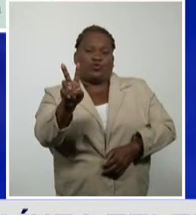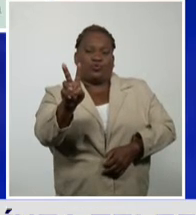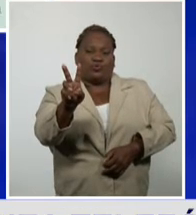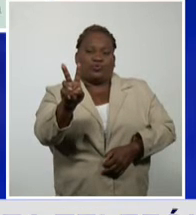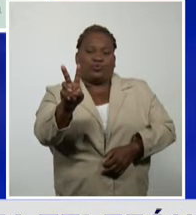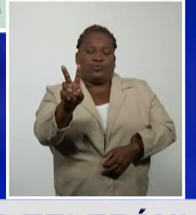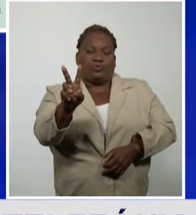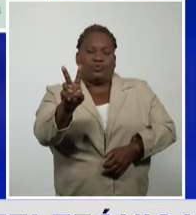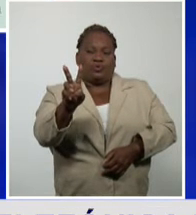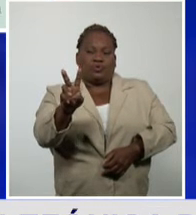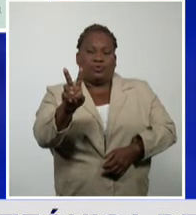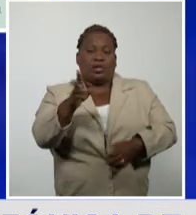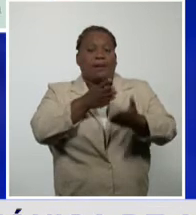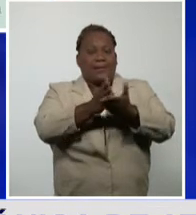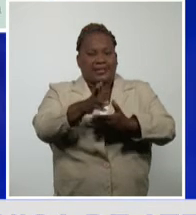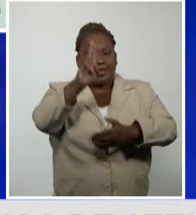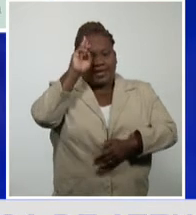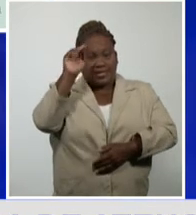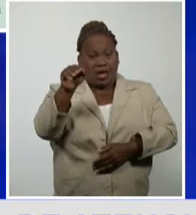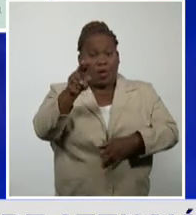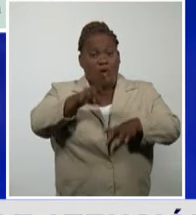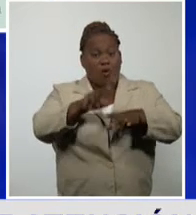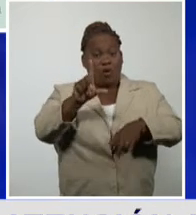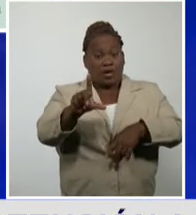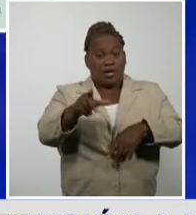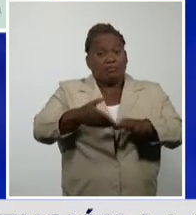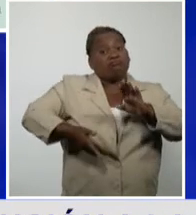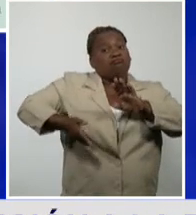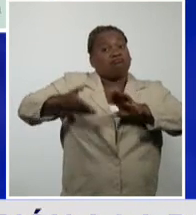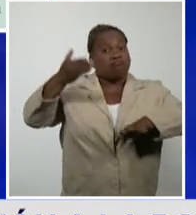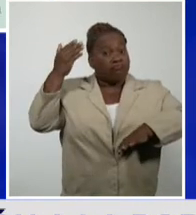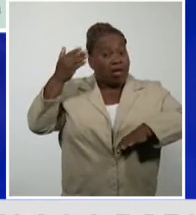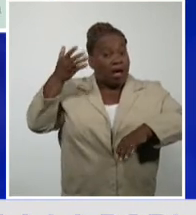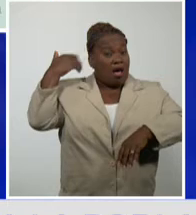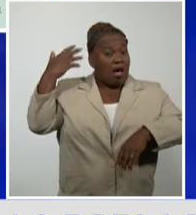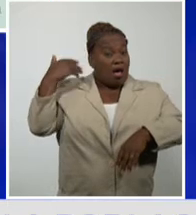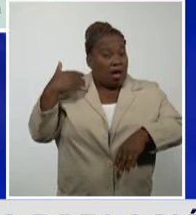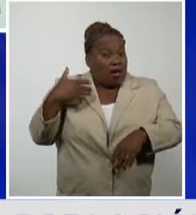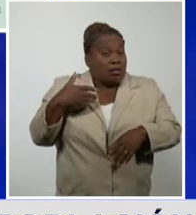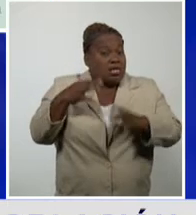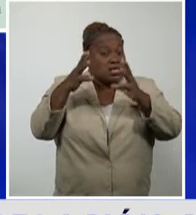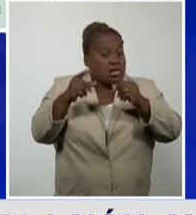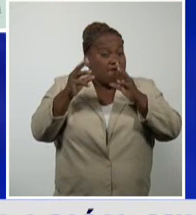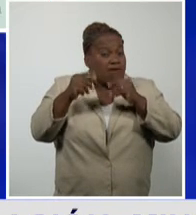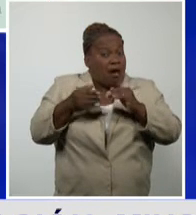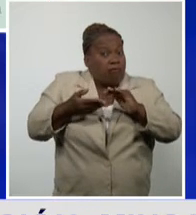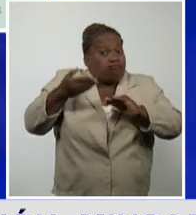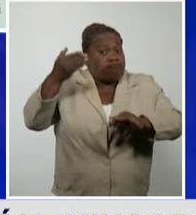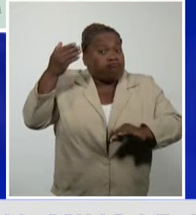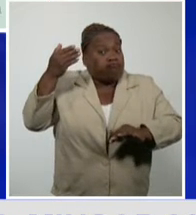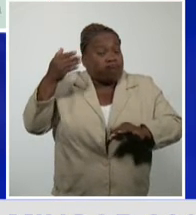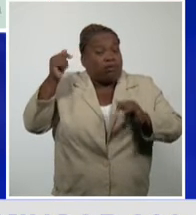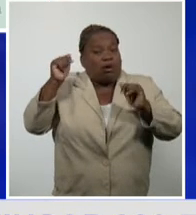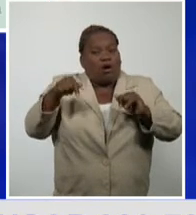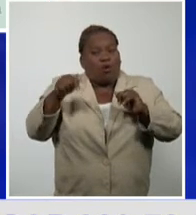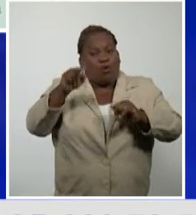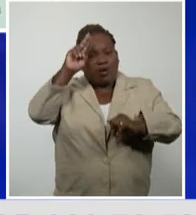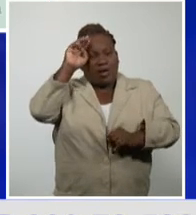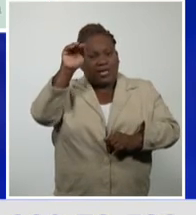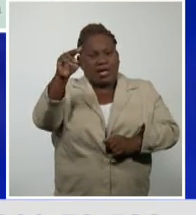cifra elevada que ha sido de 92 casos, Solamente hoy permanecen ingresados